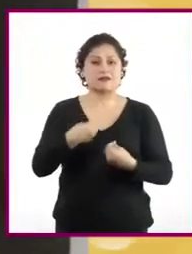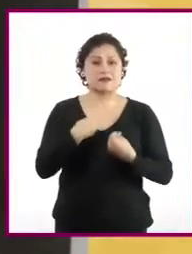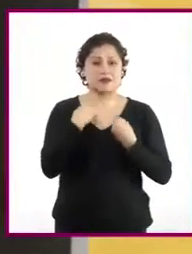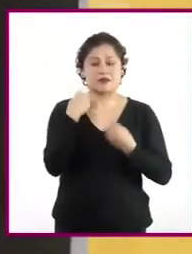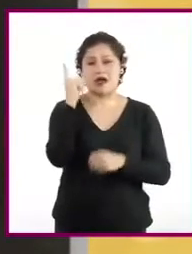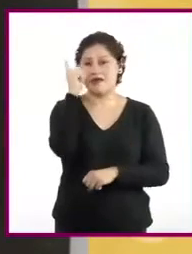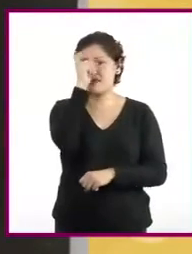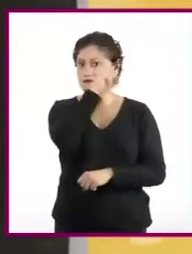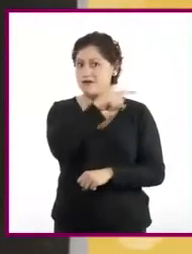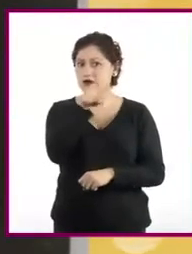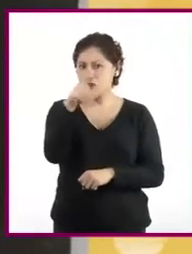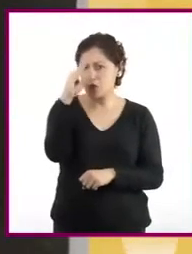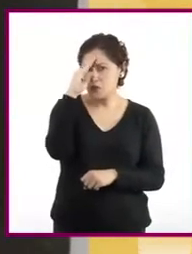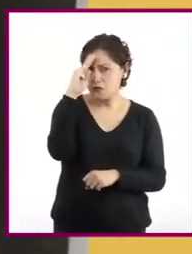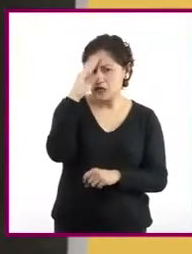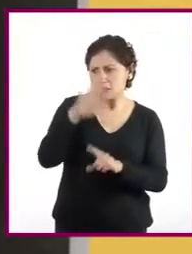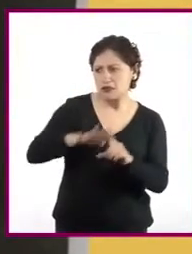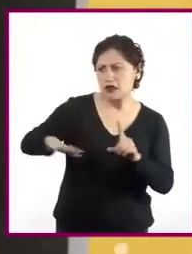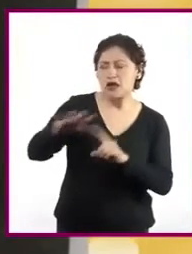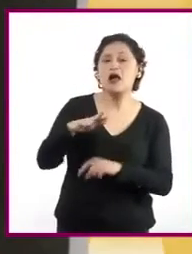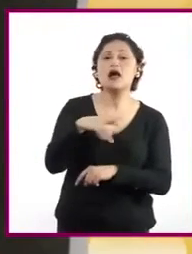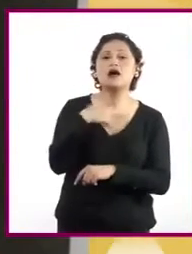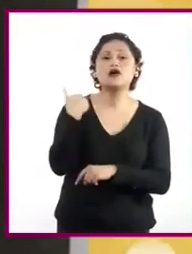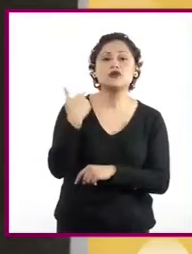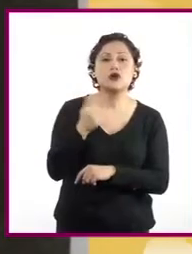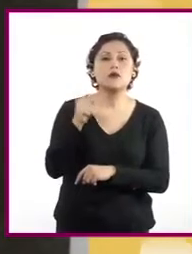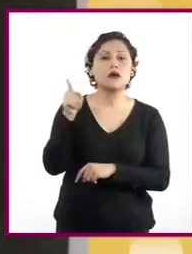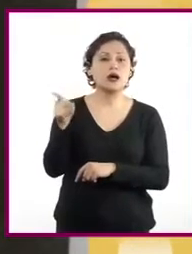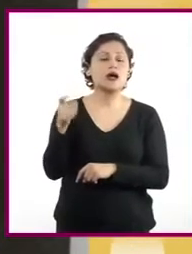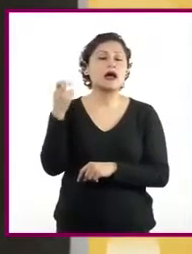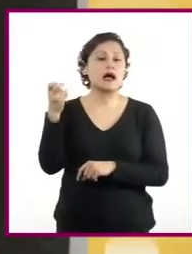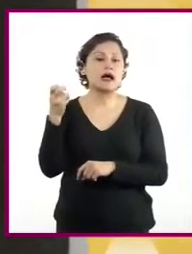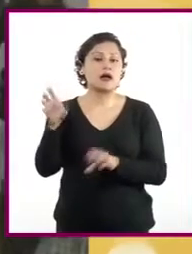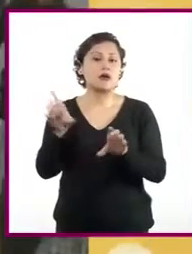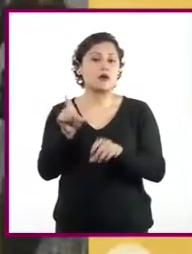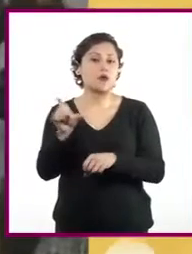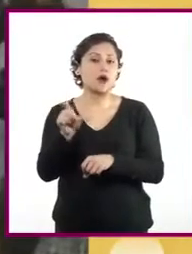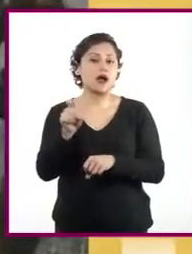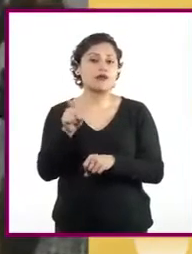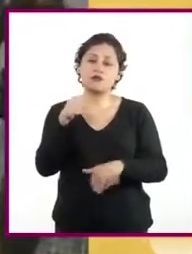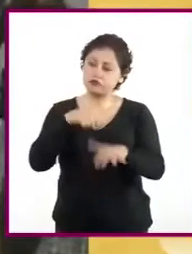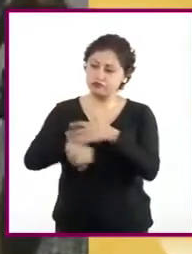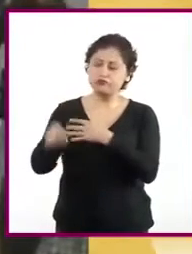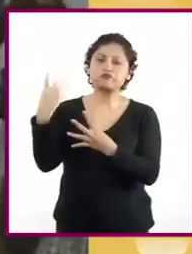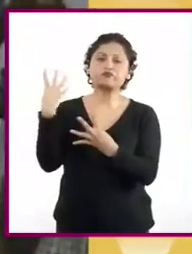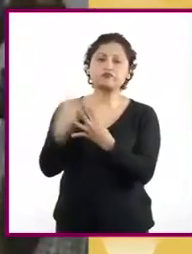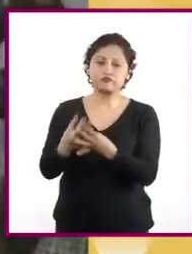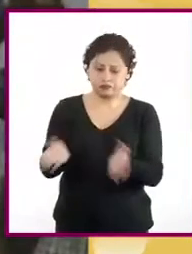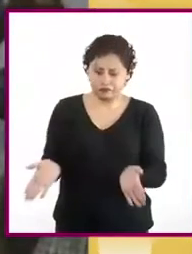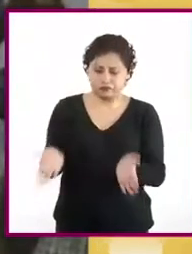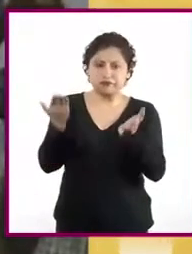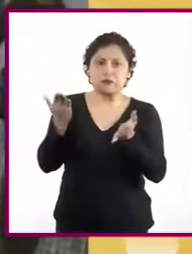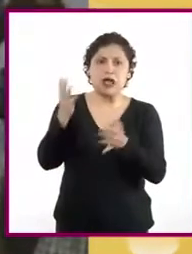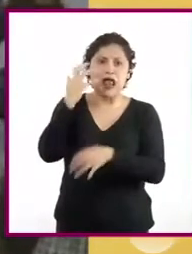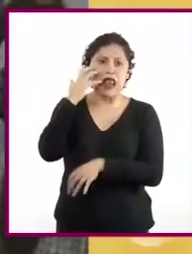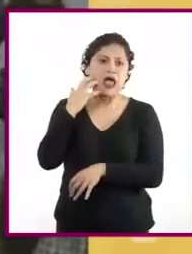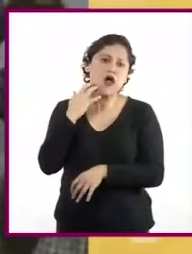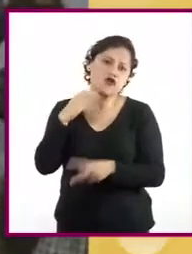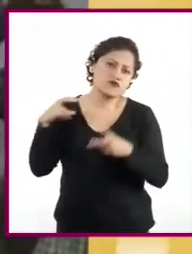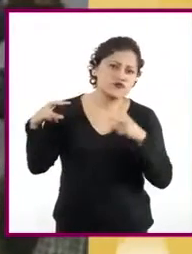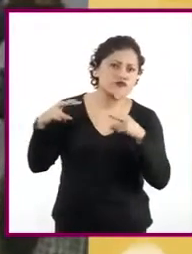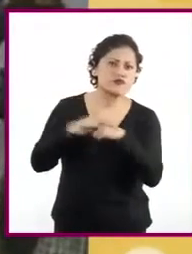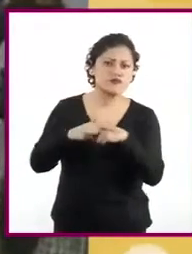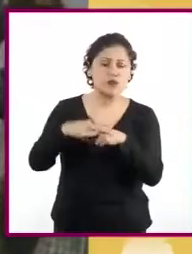en la decadencia del Imperio Romano, cuando estaba de moda mandar a los presos a enfrentarse a mano limpia con los leones,